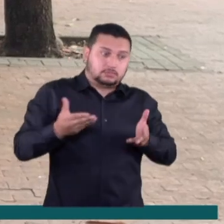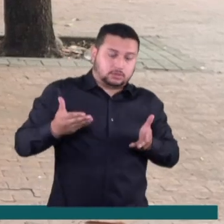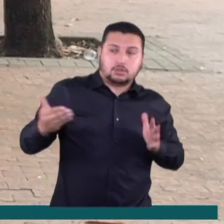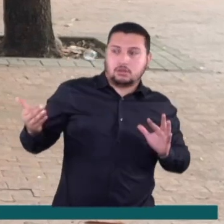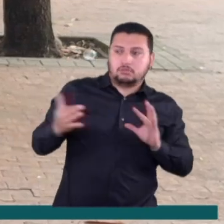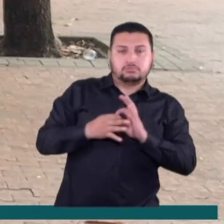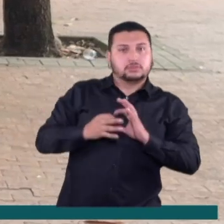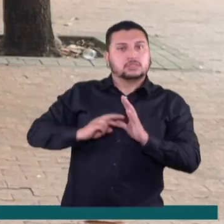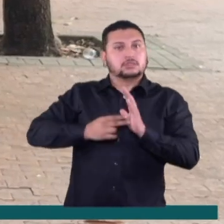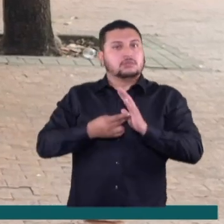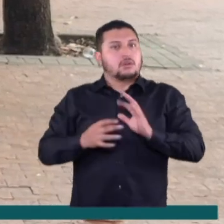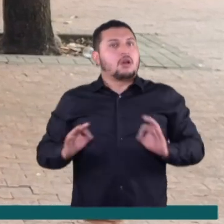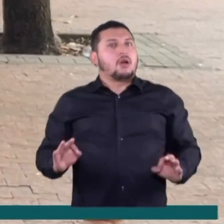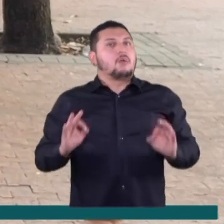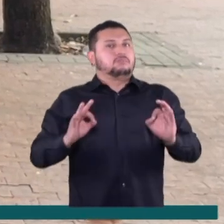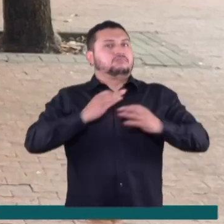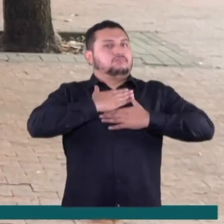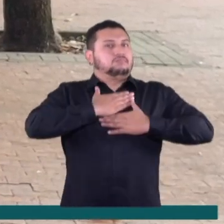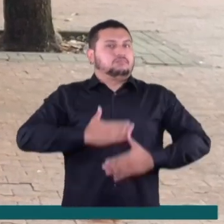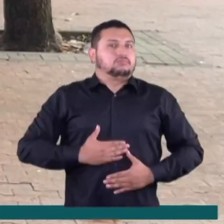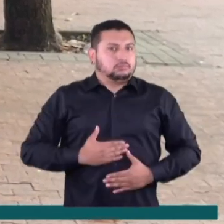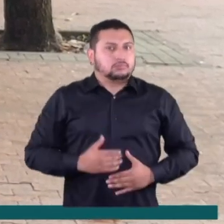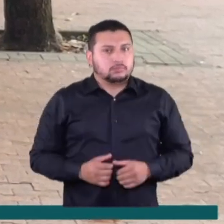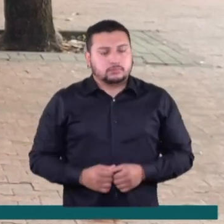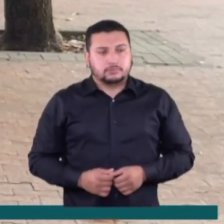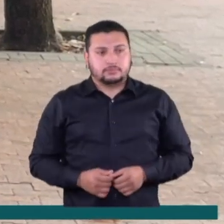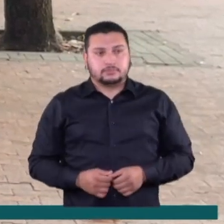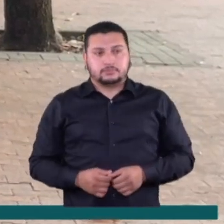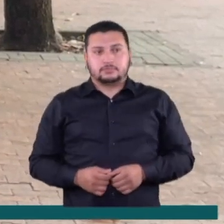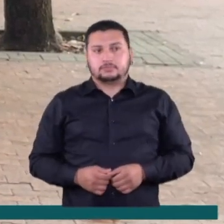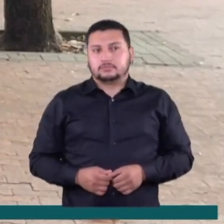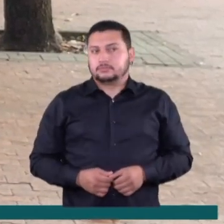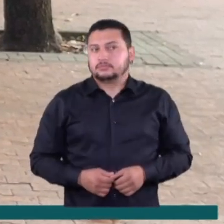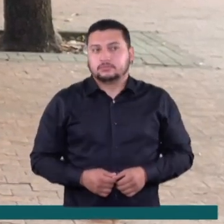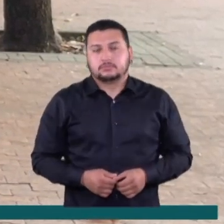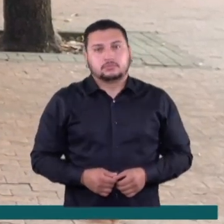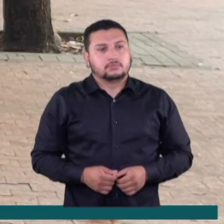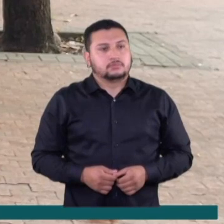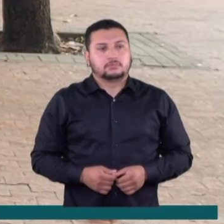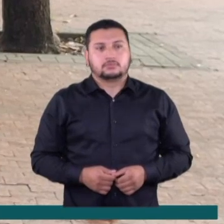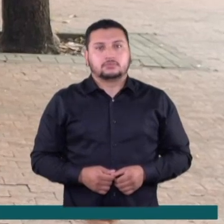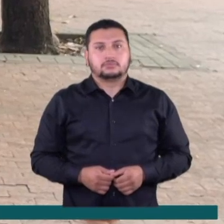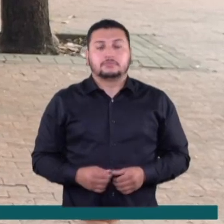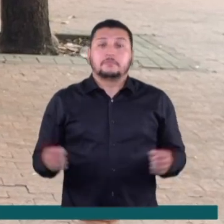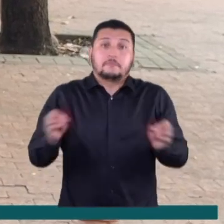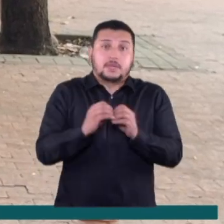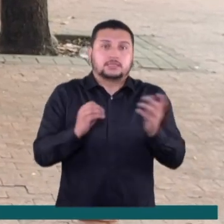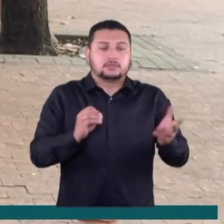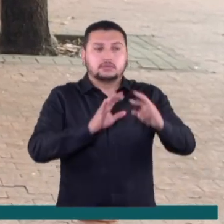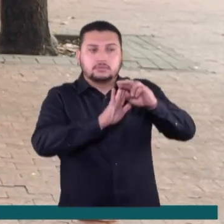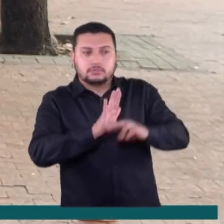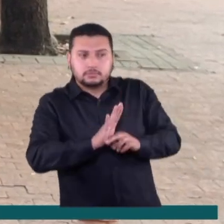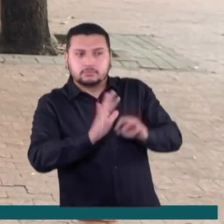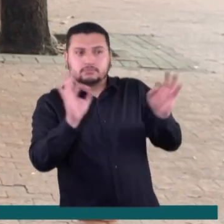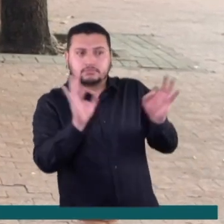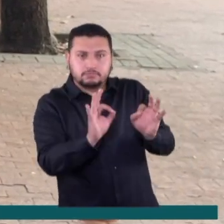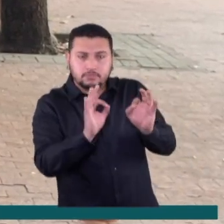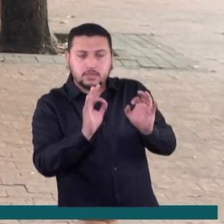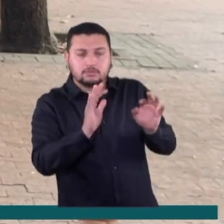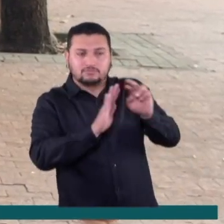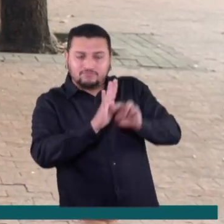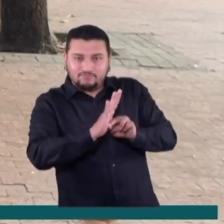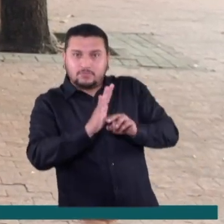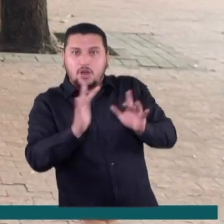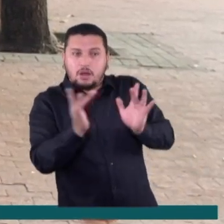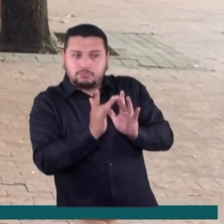es más satisfactorio y gratificante contar de pronto con los requisitos y normas adecuadas que califiquen de